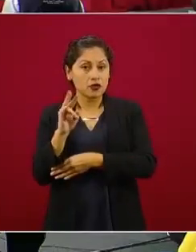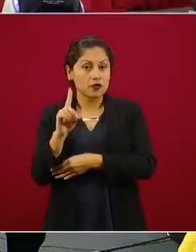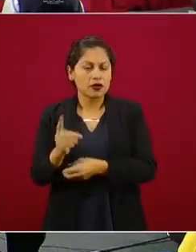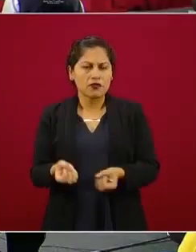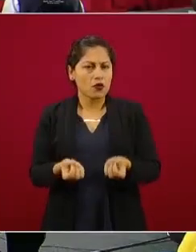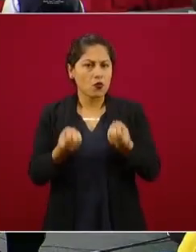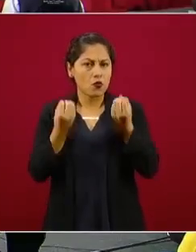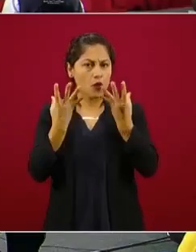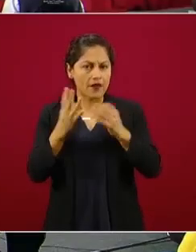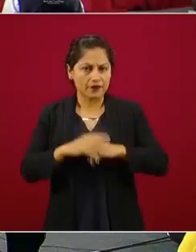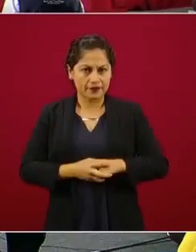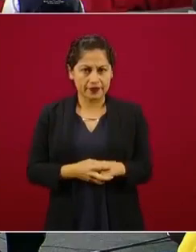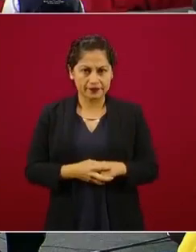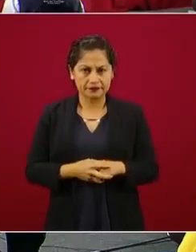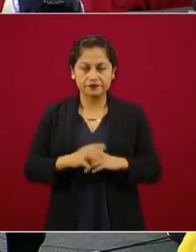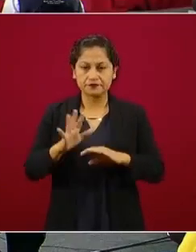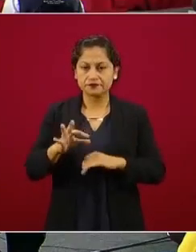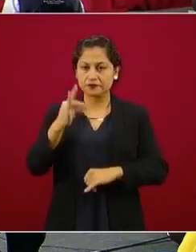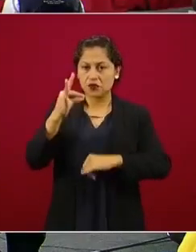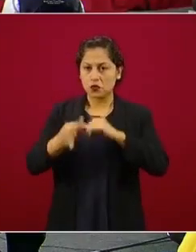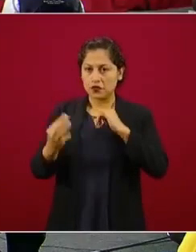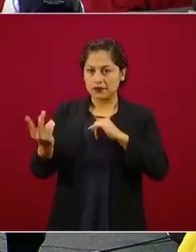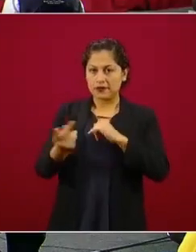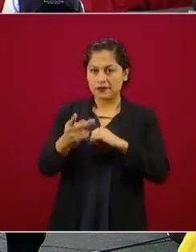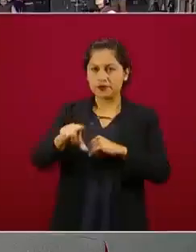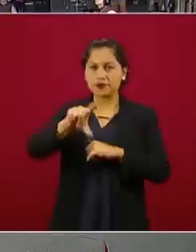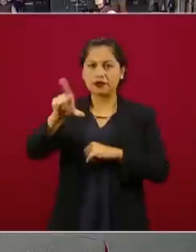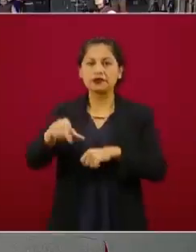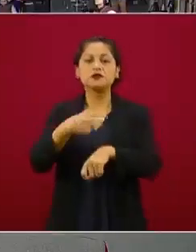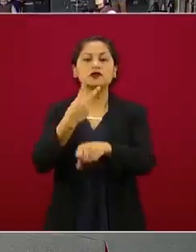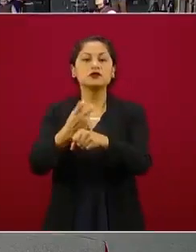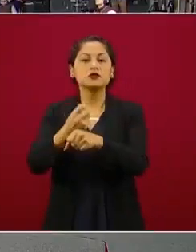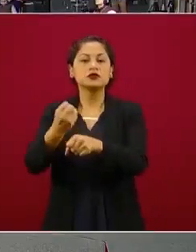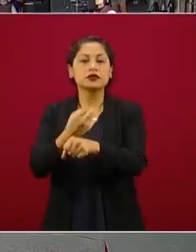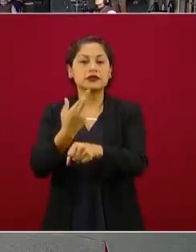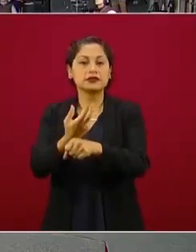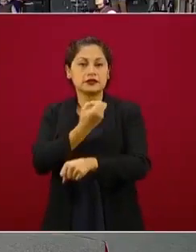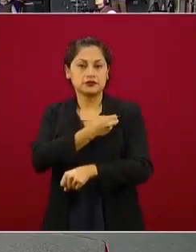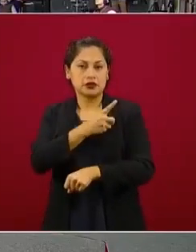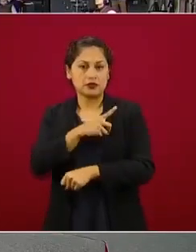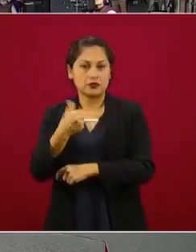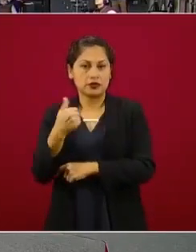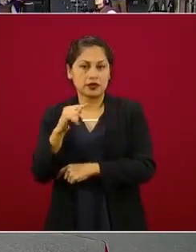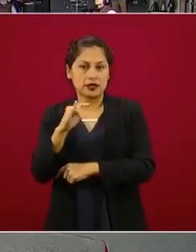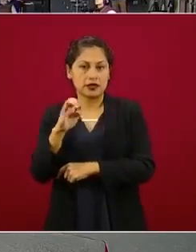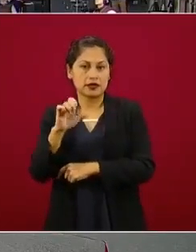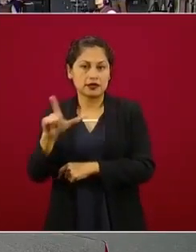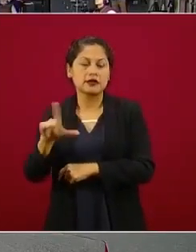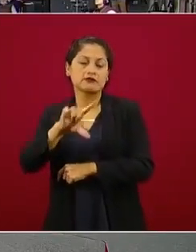segunda pregunta, pero sería al subsecretario Gatell, pero terminando el tema. Gracias.